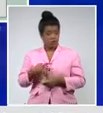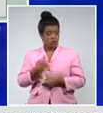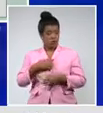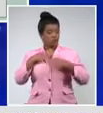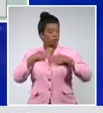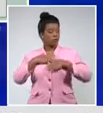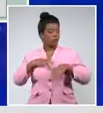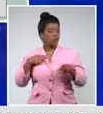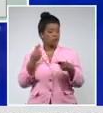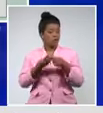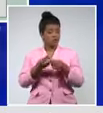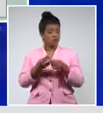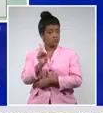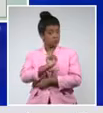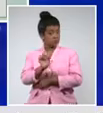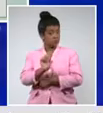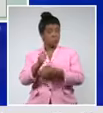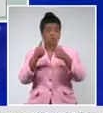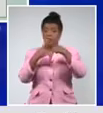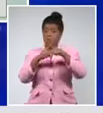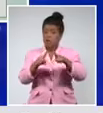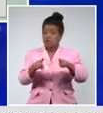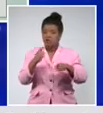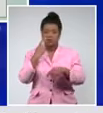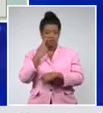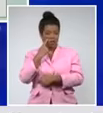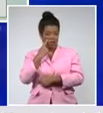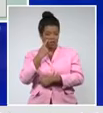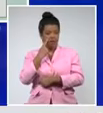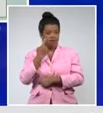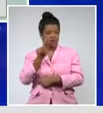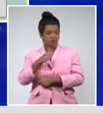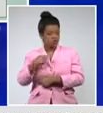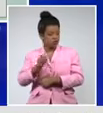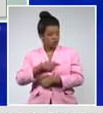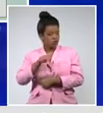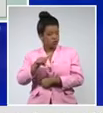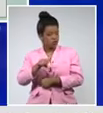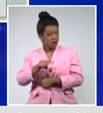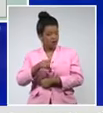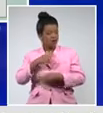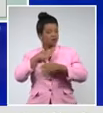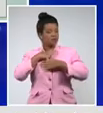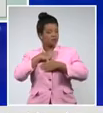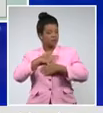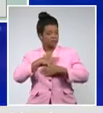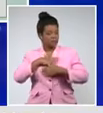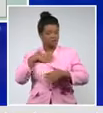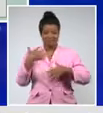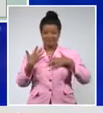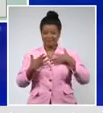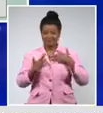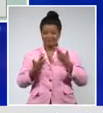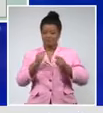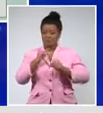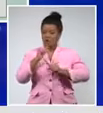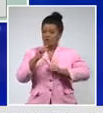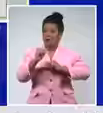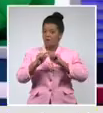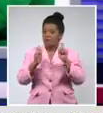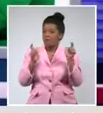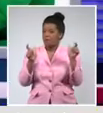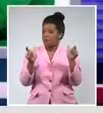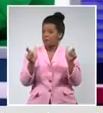formas es algo que a todos los cubanos nos agrada, que realmente se siga bajando el número de